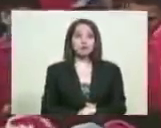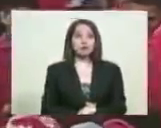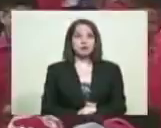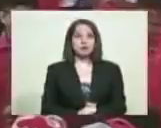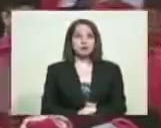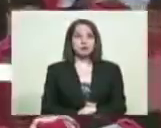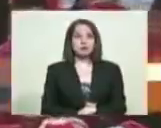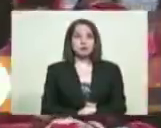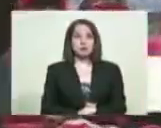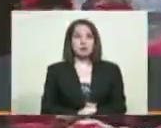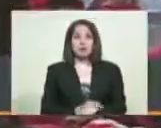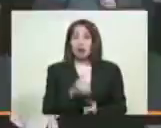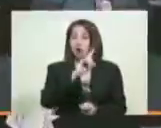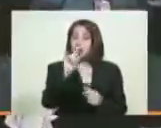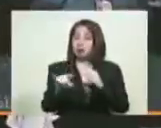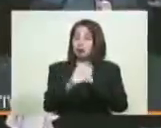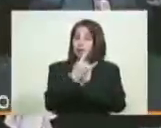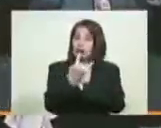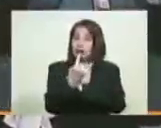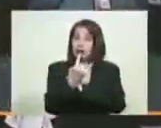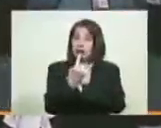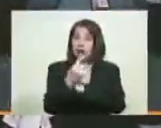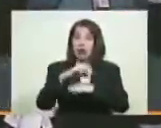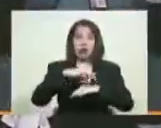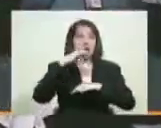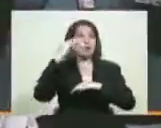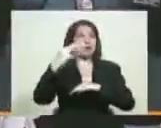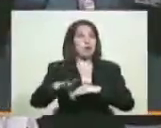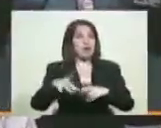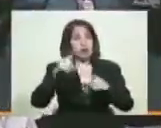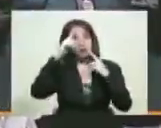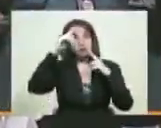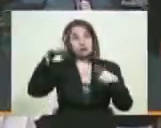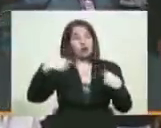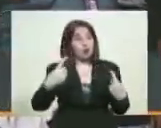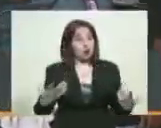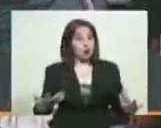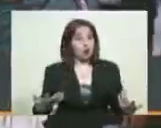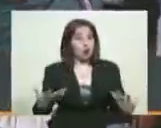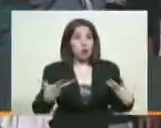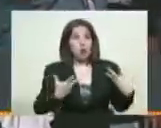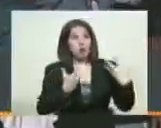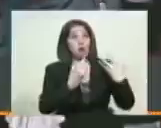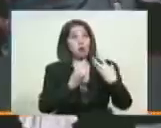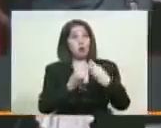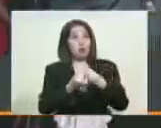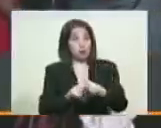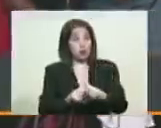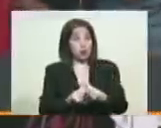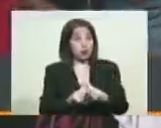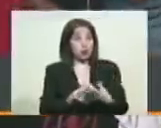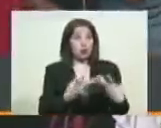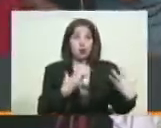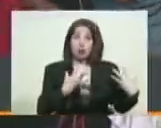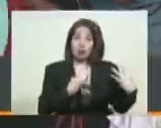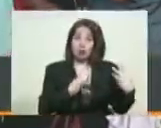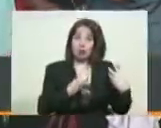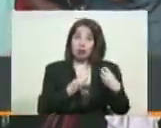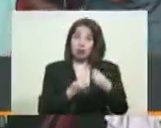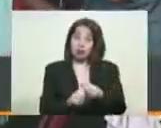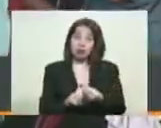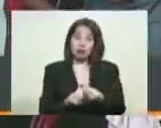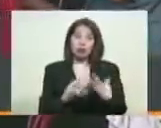No me fallen, no me dejen solo. Vamos juntos, vamos juntas,